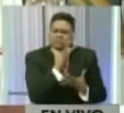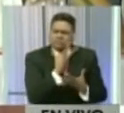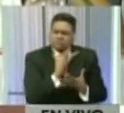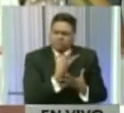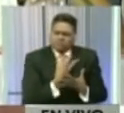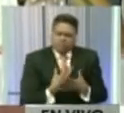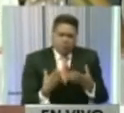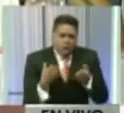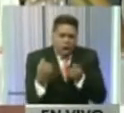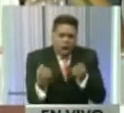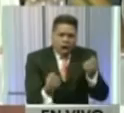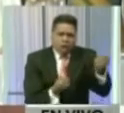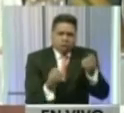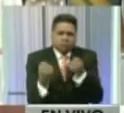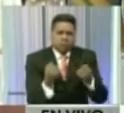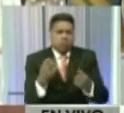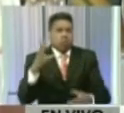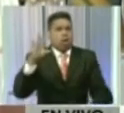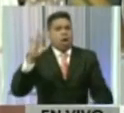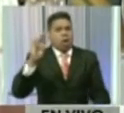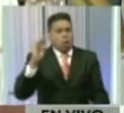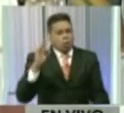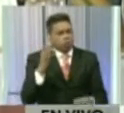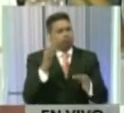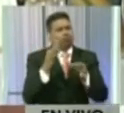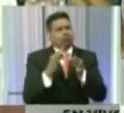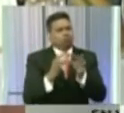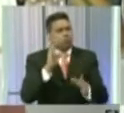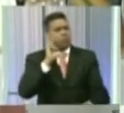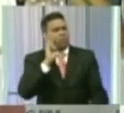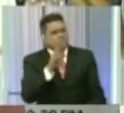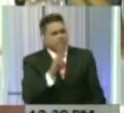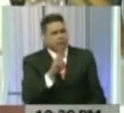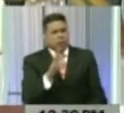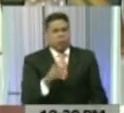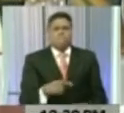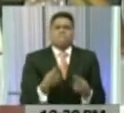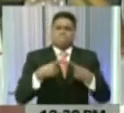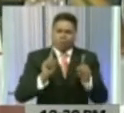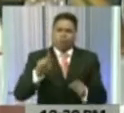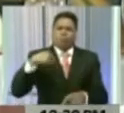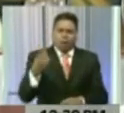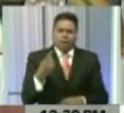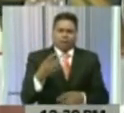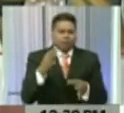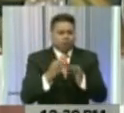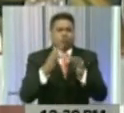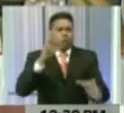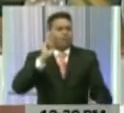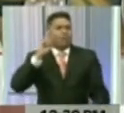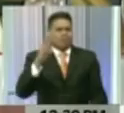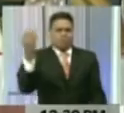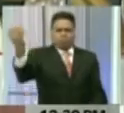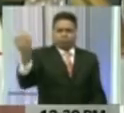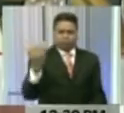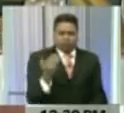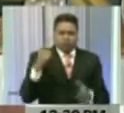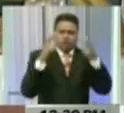tuve la suerte de verla salir, pero tuve la suerte de verla entrar cuando Chávez lo atrajo de nuevo.